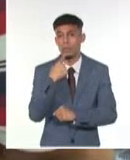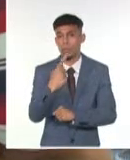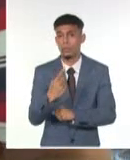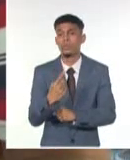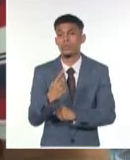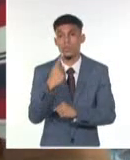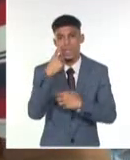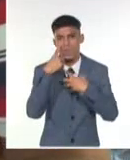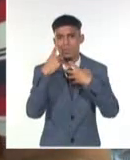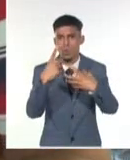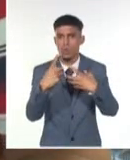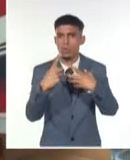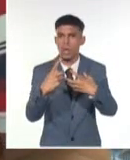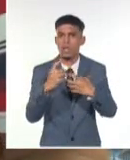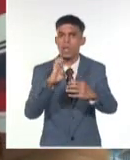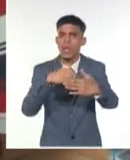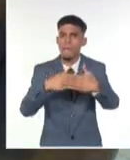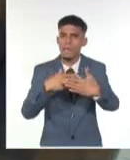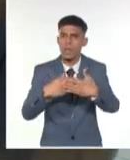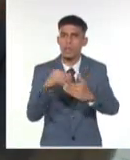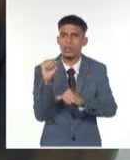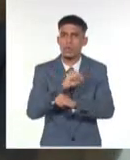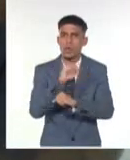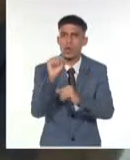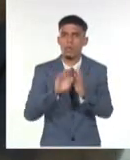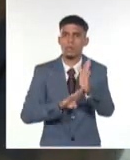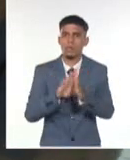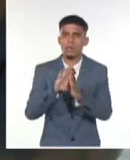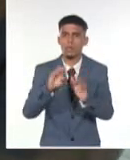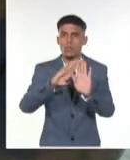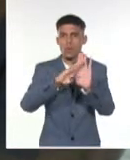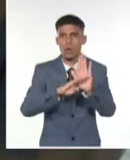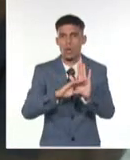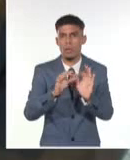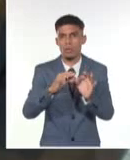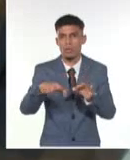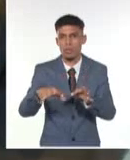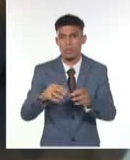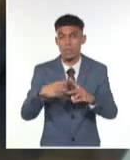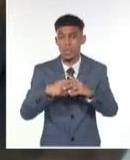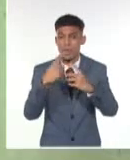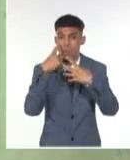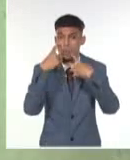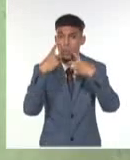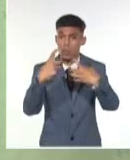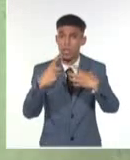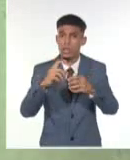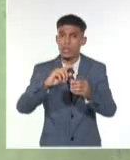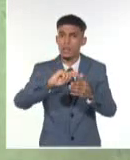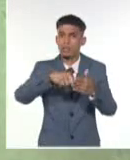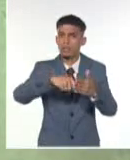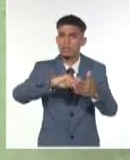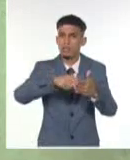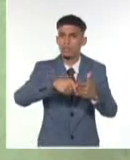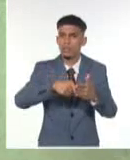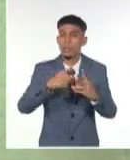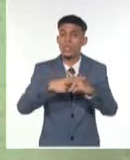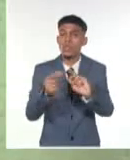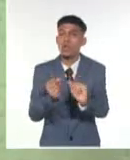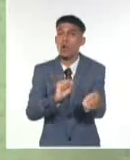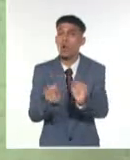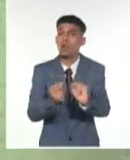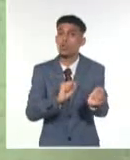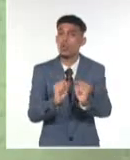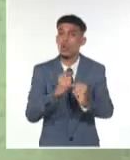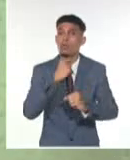formas productivas para lograr avances en el programa arrocero y sobre la importancia de la contratación y el control del destino de